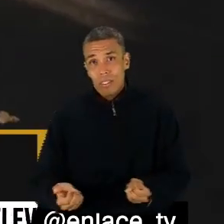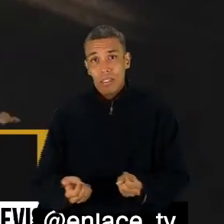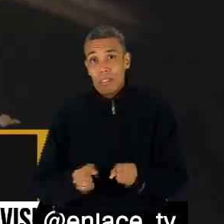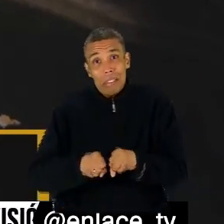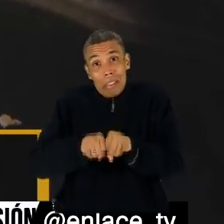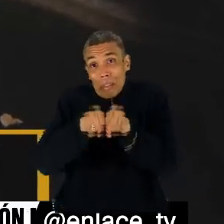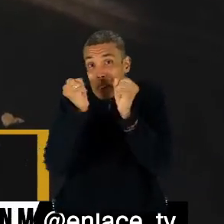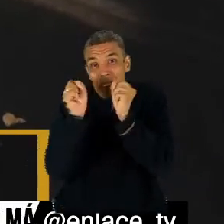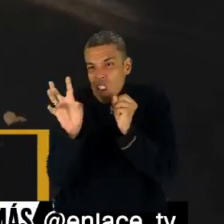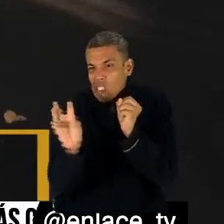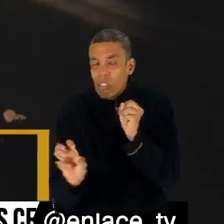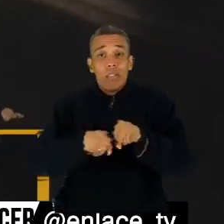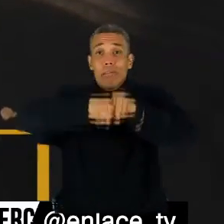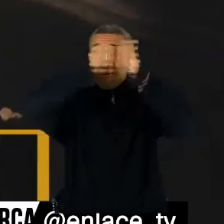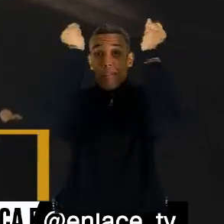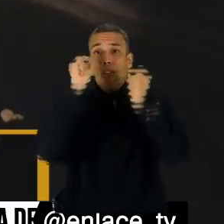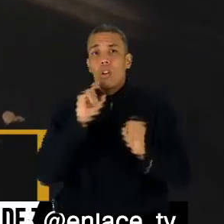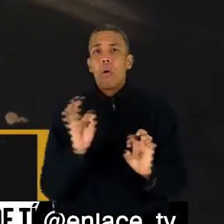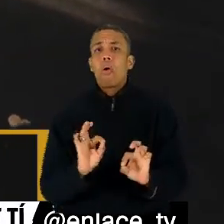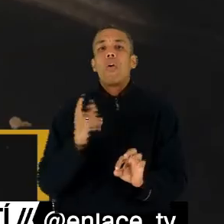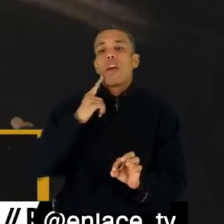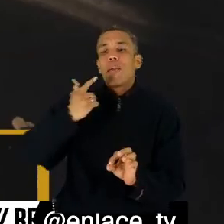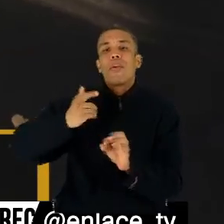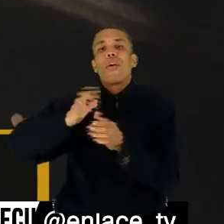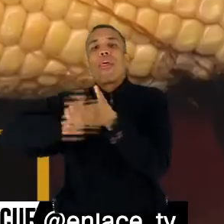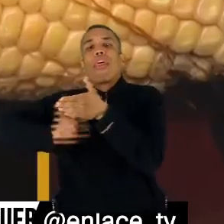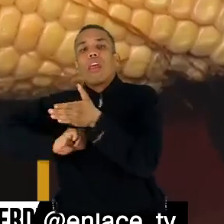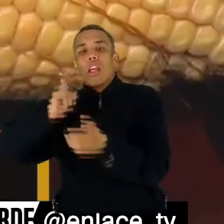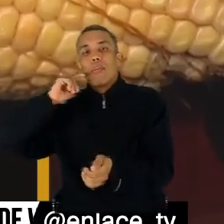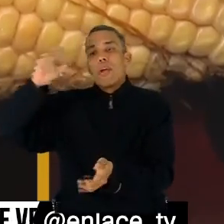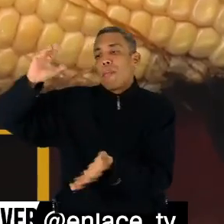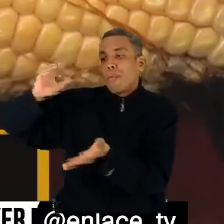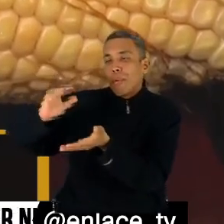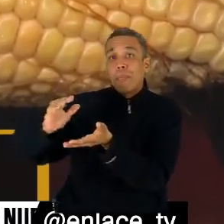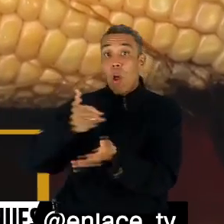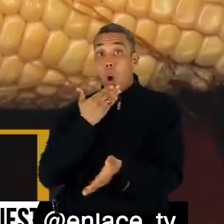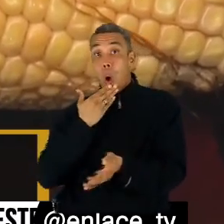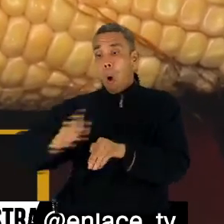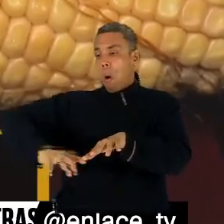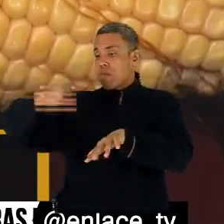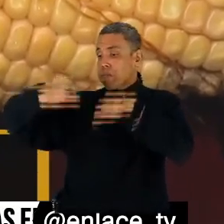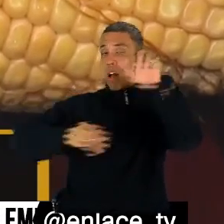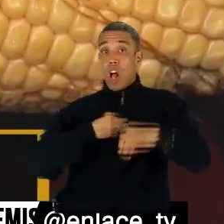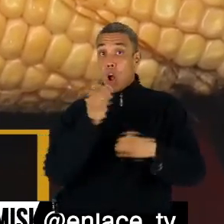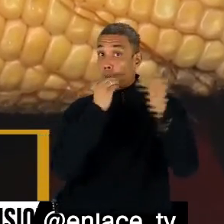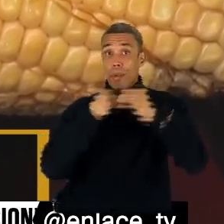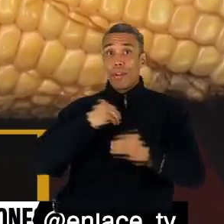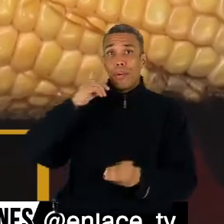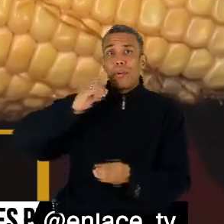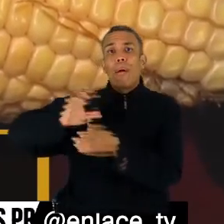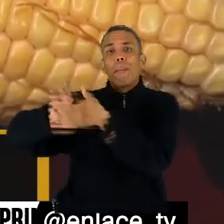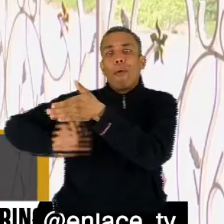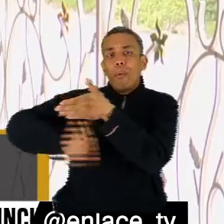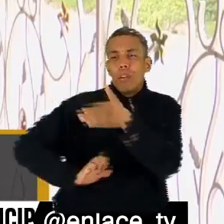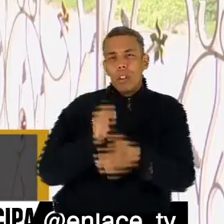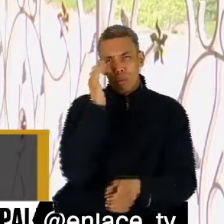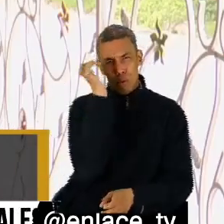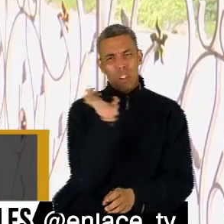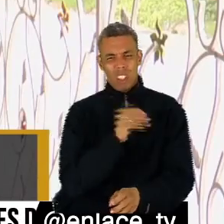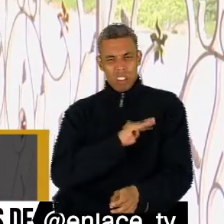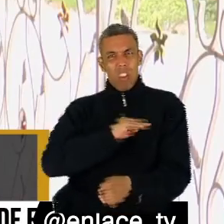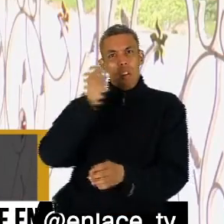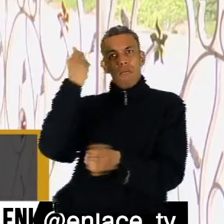demasiado recortado, La fundación que opera aquí en Barranca Bermeja tiene su centro en Bucaramanga, el Fundestar. Es una